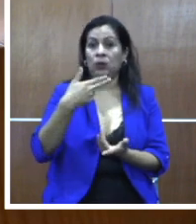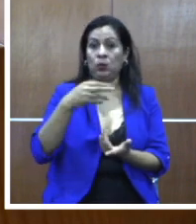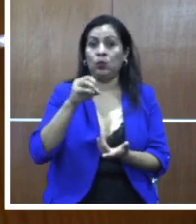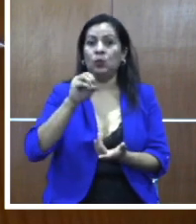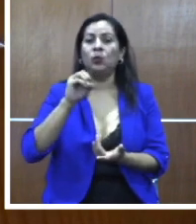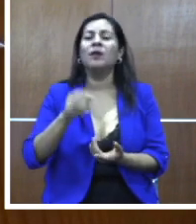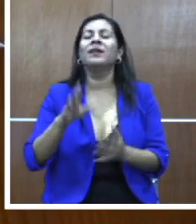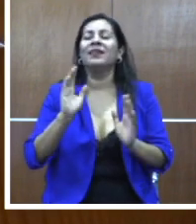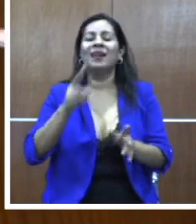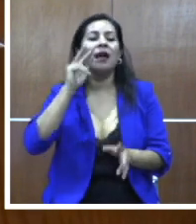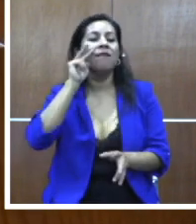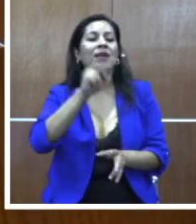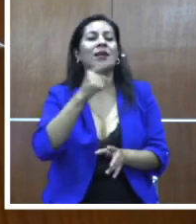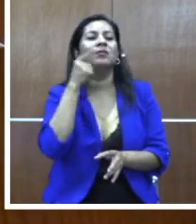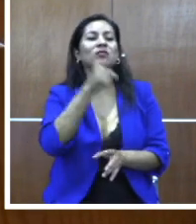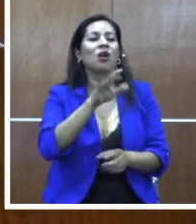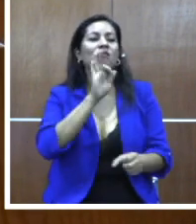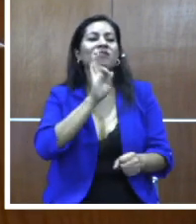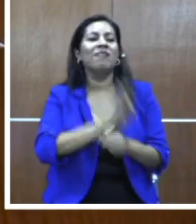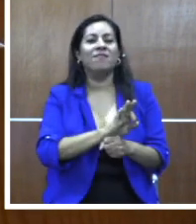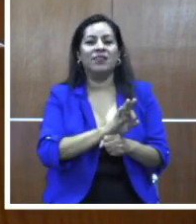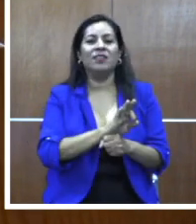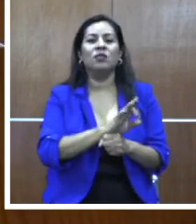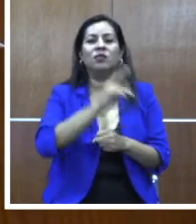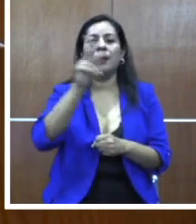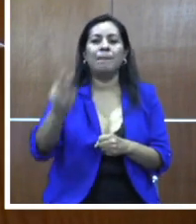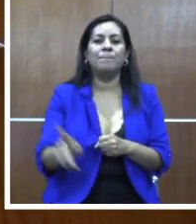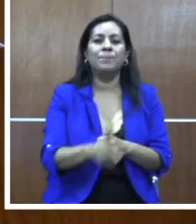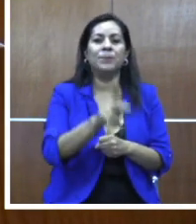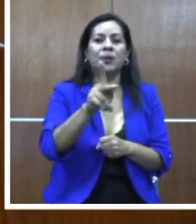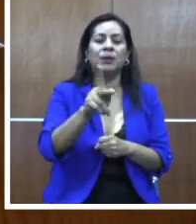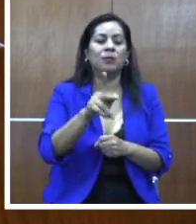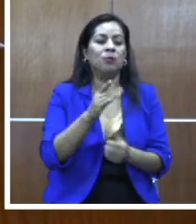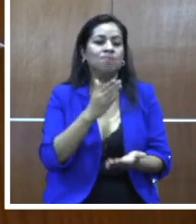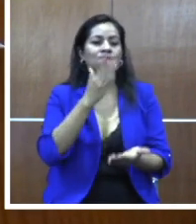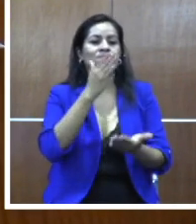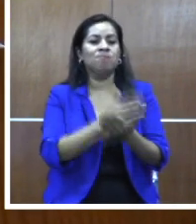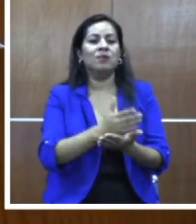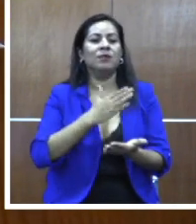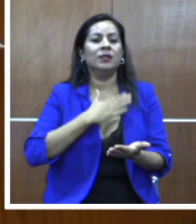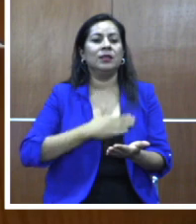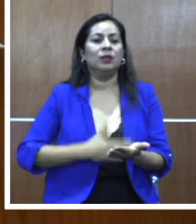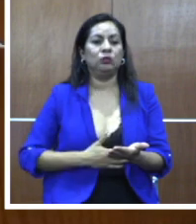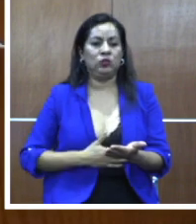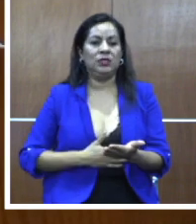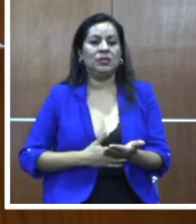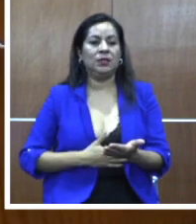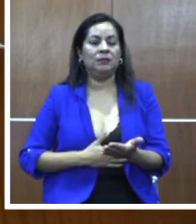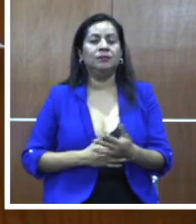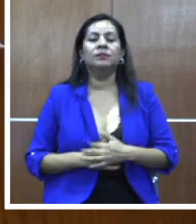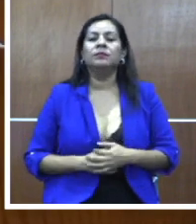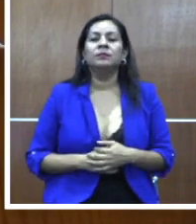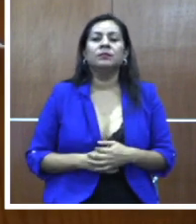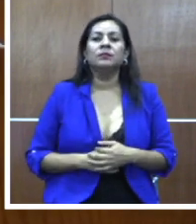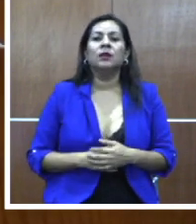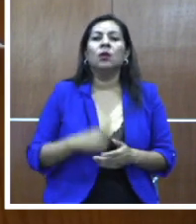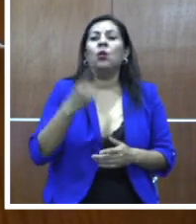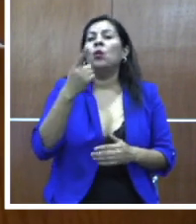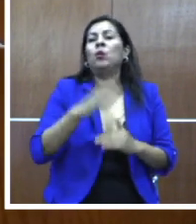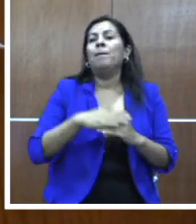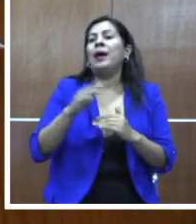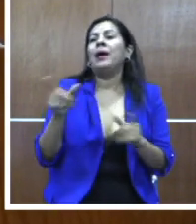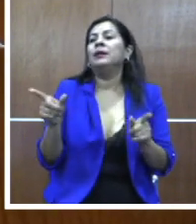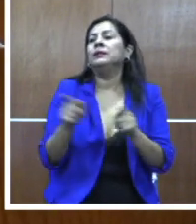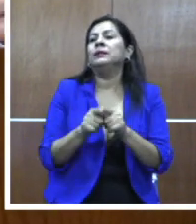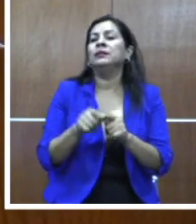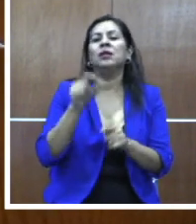Por fin veremos a un defensor del pueblo al frente de la justicia. No uno más